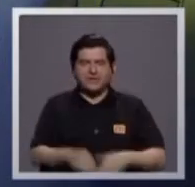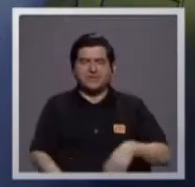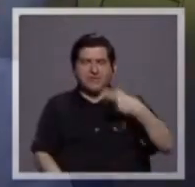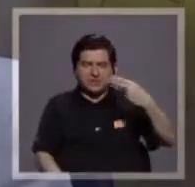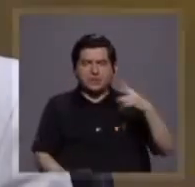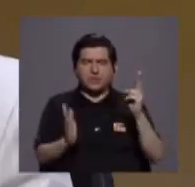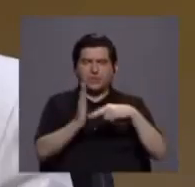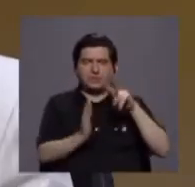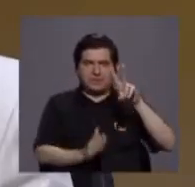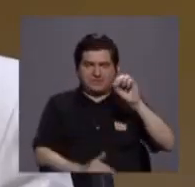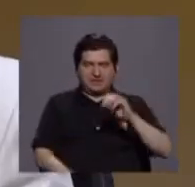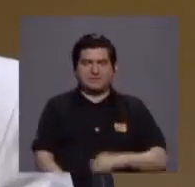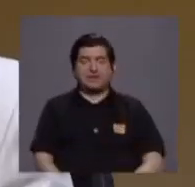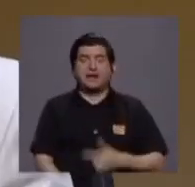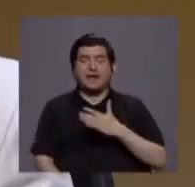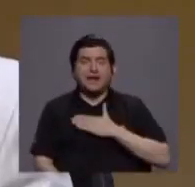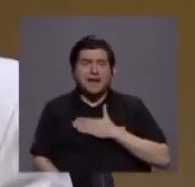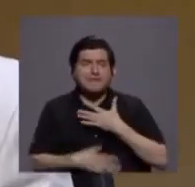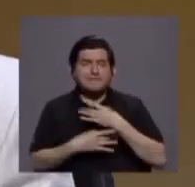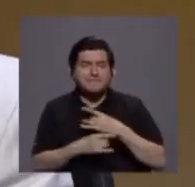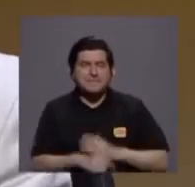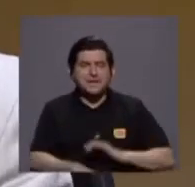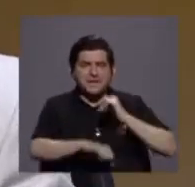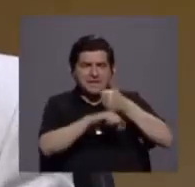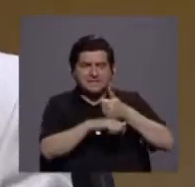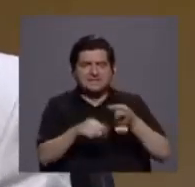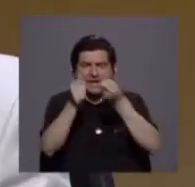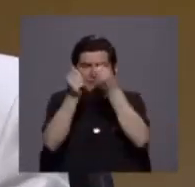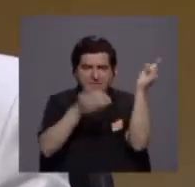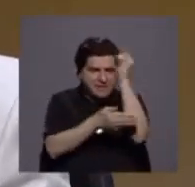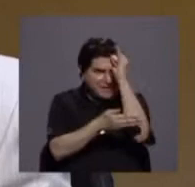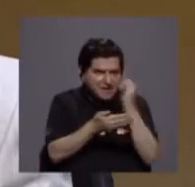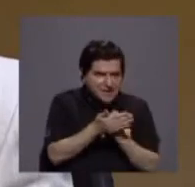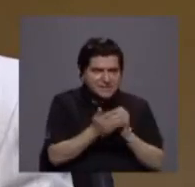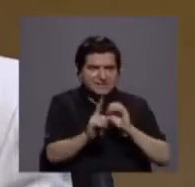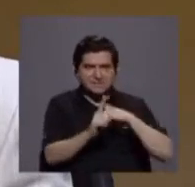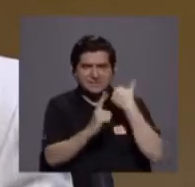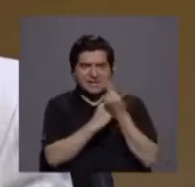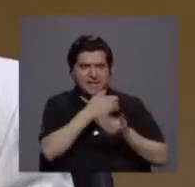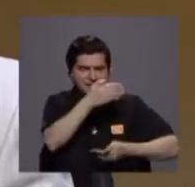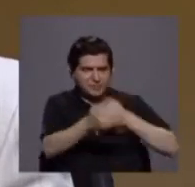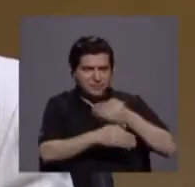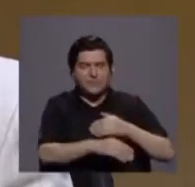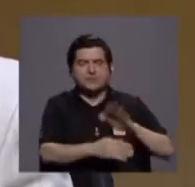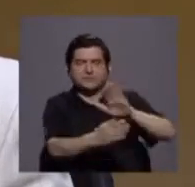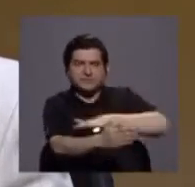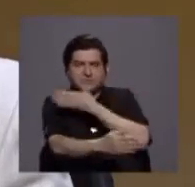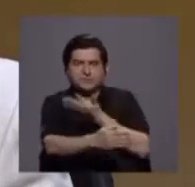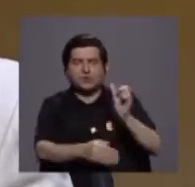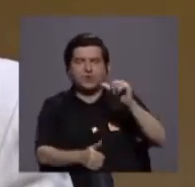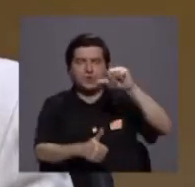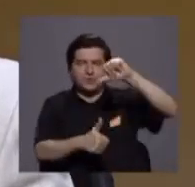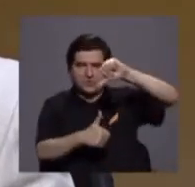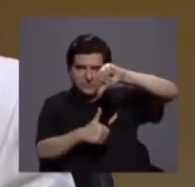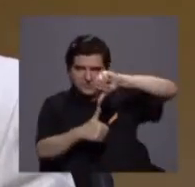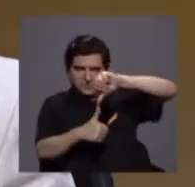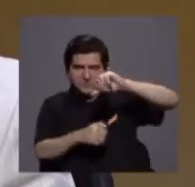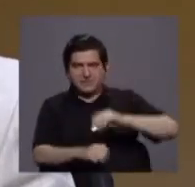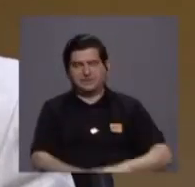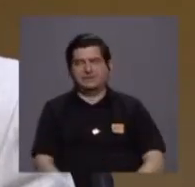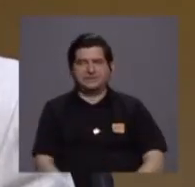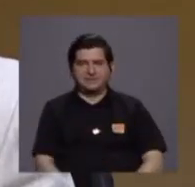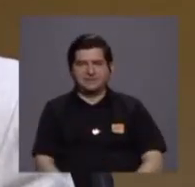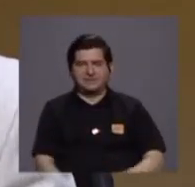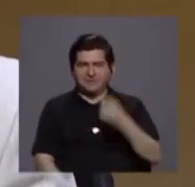2020. Me interesó trazar una cartografía de la socialización musical en Centroamérica, y